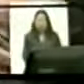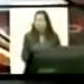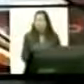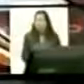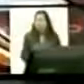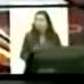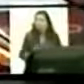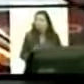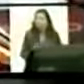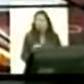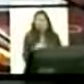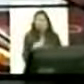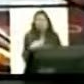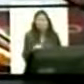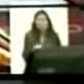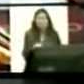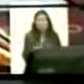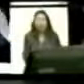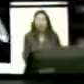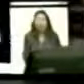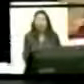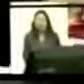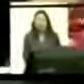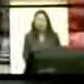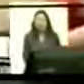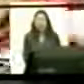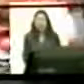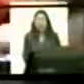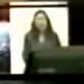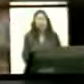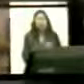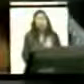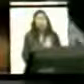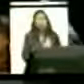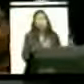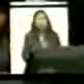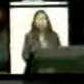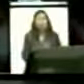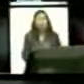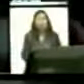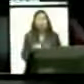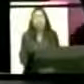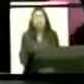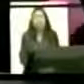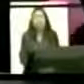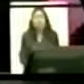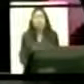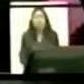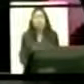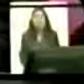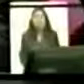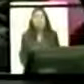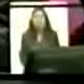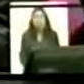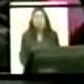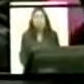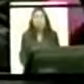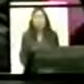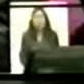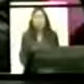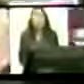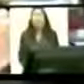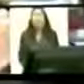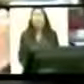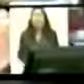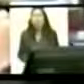6 en contra, la Comisión de Justicia del Congreso desactivó el subgrupo de derechos humanos que presidía Marta Chávez.